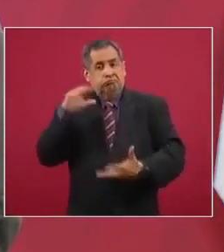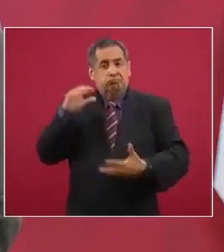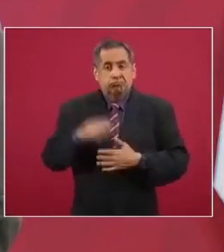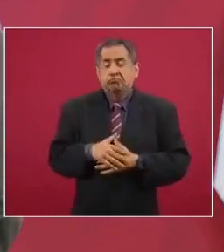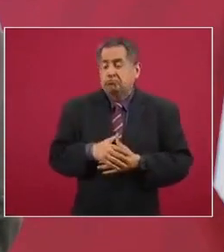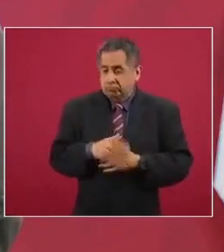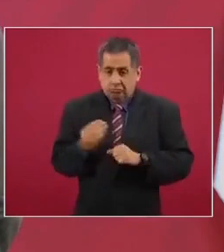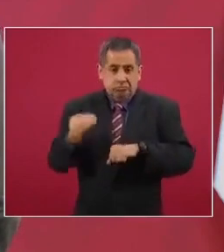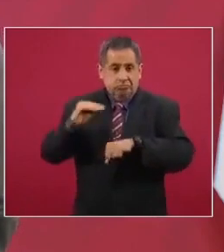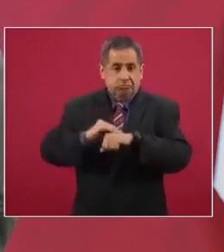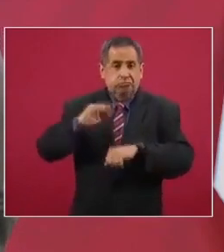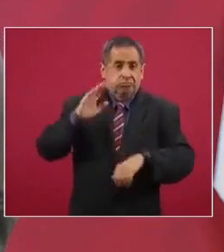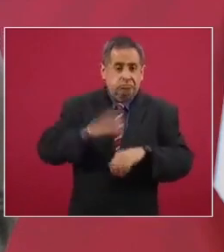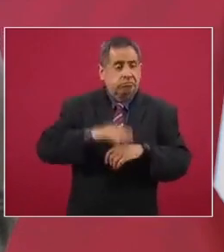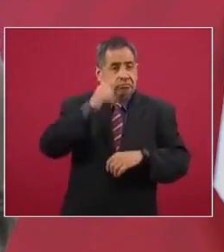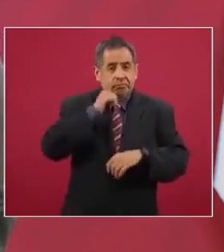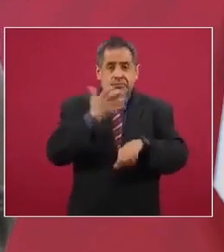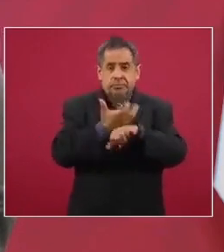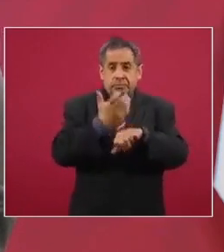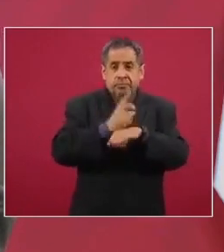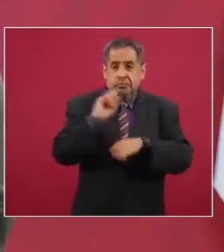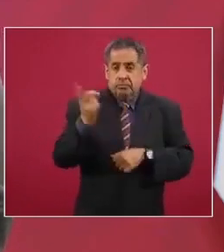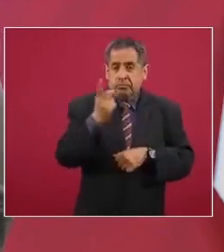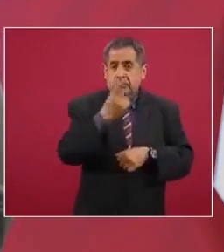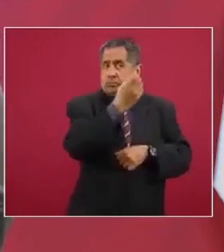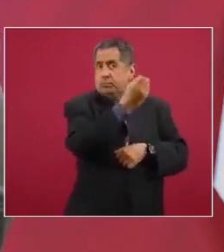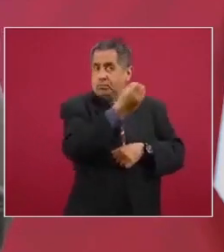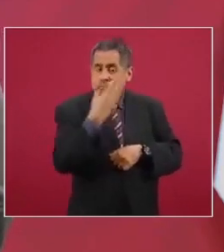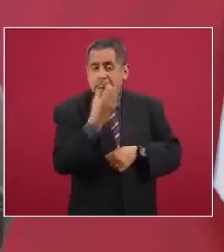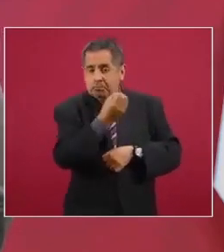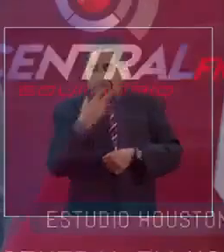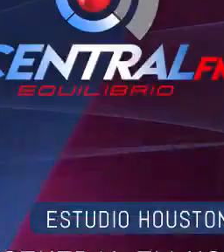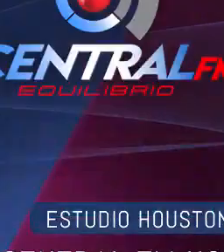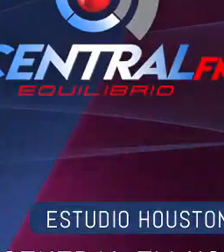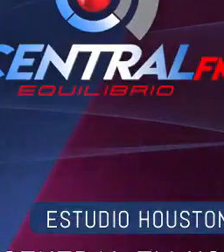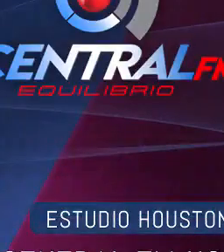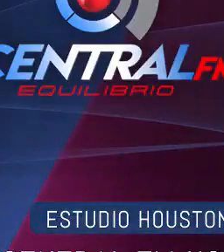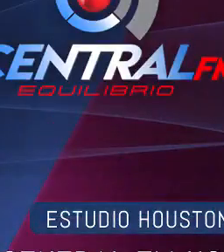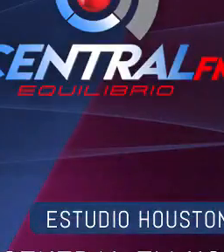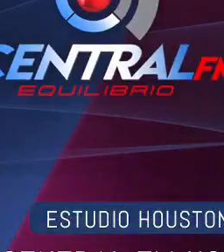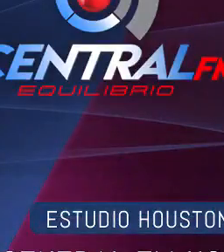de incremento en remesas con relación al año próximo.